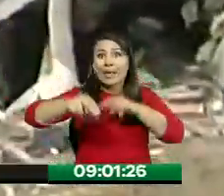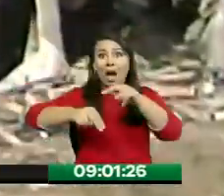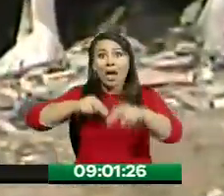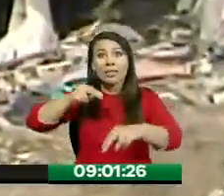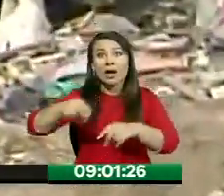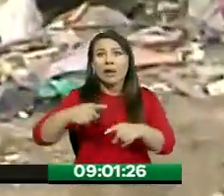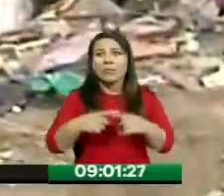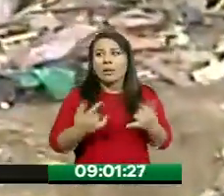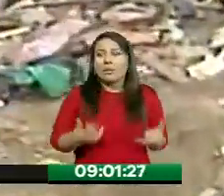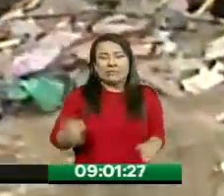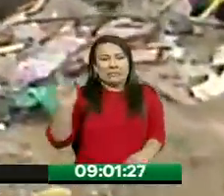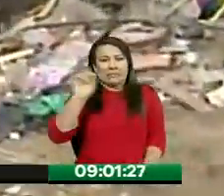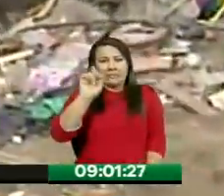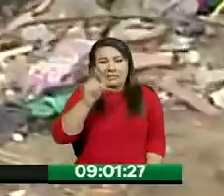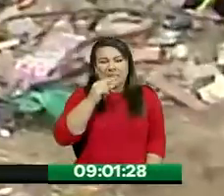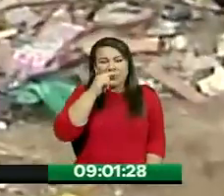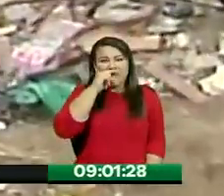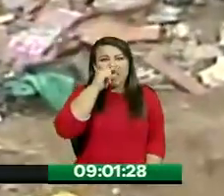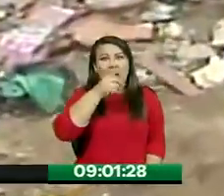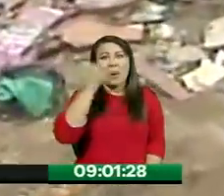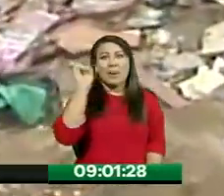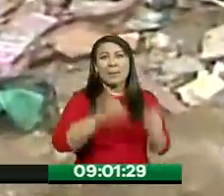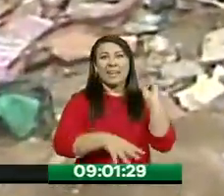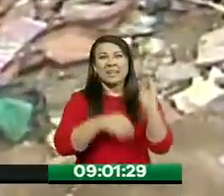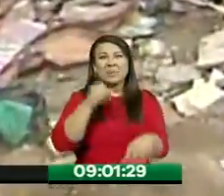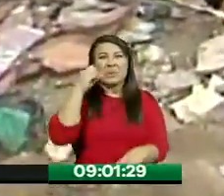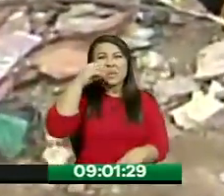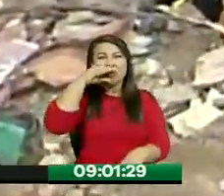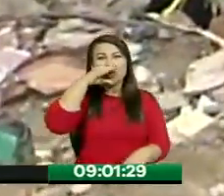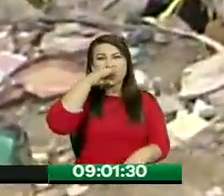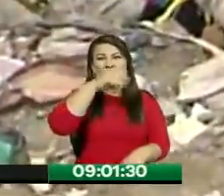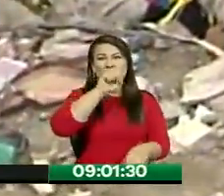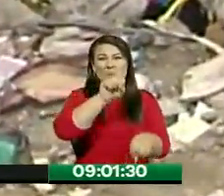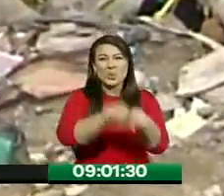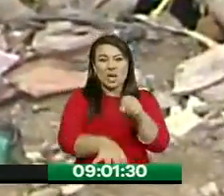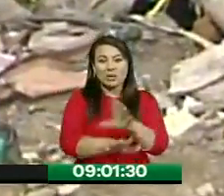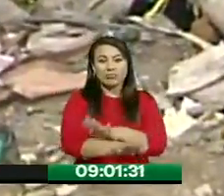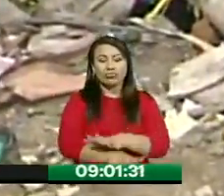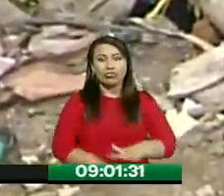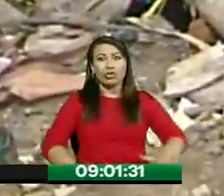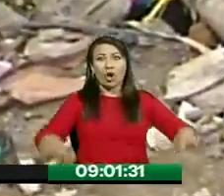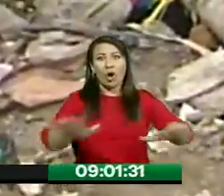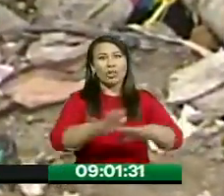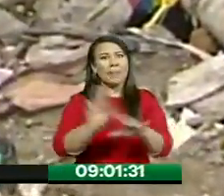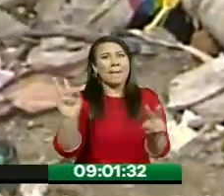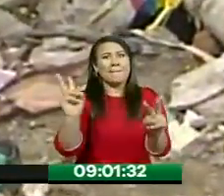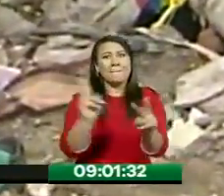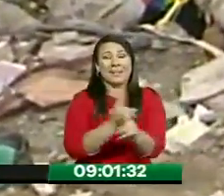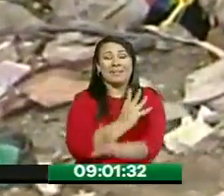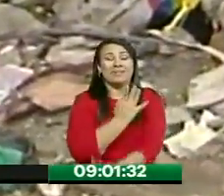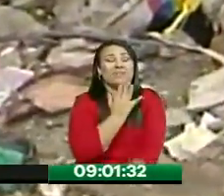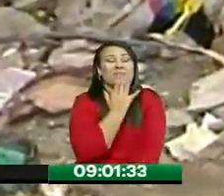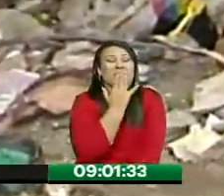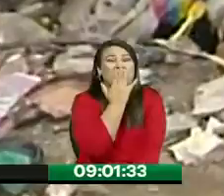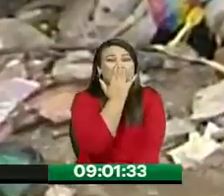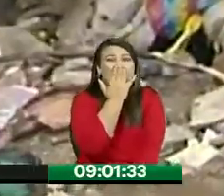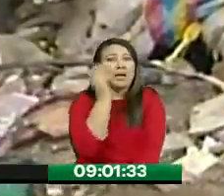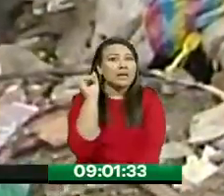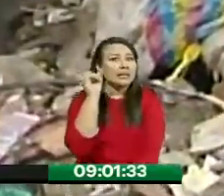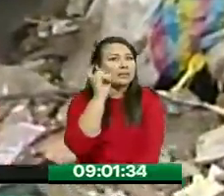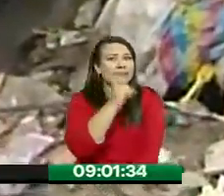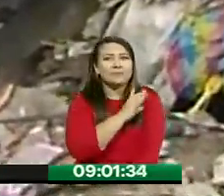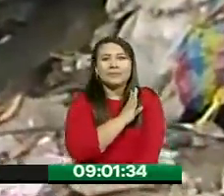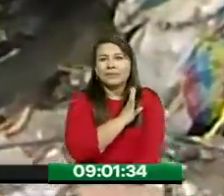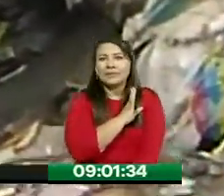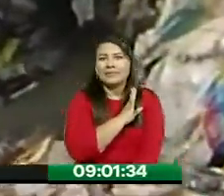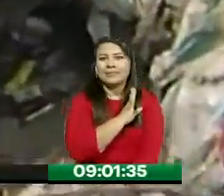Sí, se ha notado totalmente un descongestionamiento. Por ejemplo, disculpe, aquí parece una pequeña confusión con los conductores. La gente piensa que